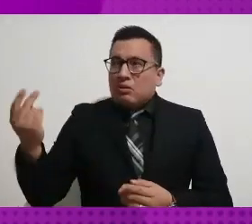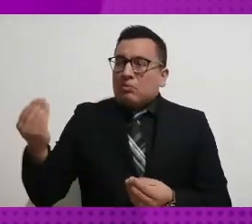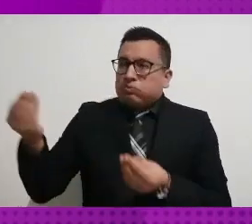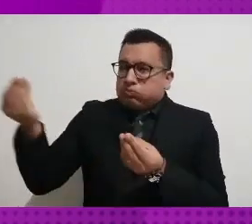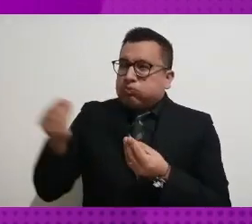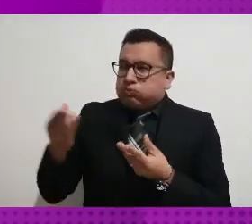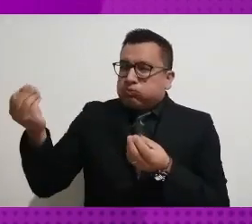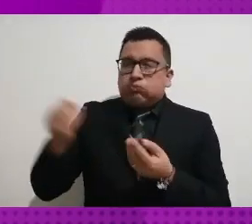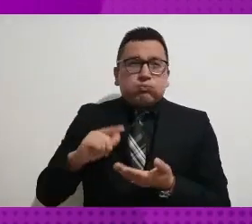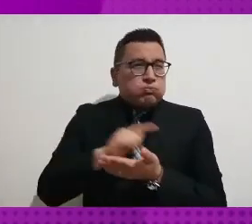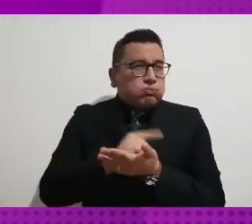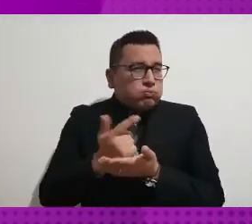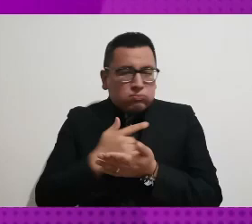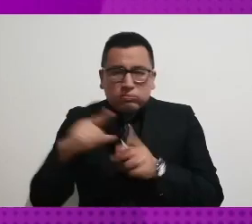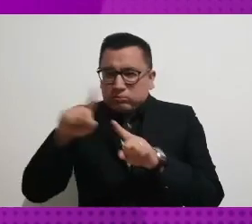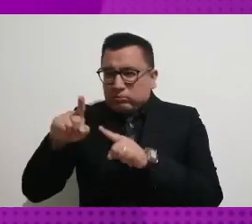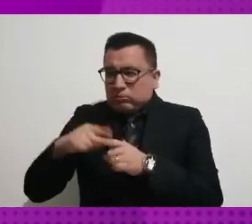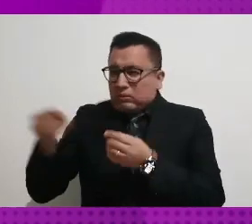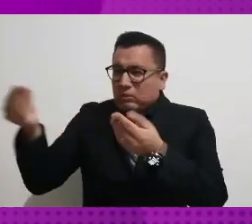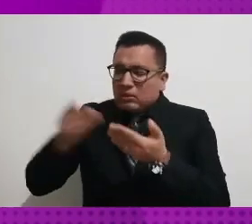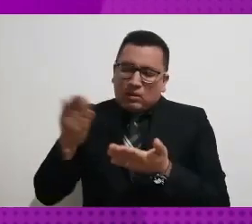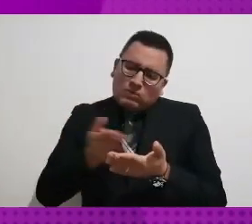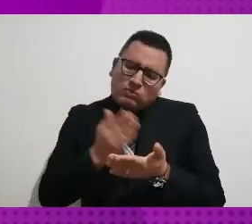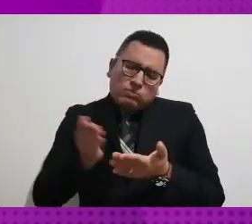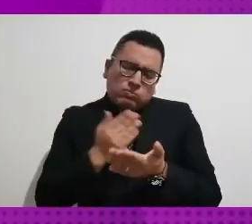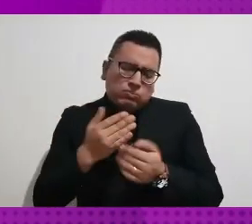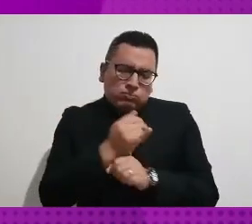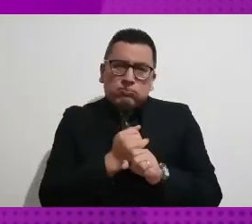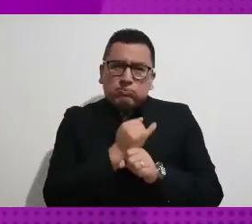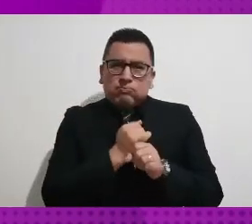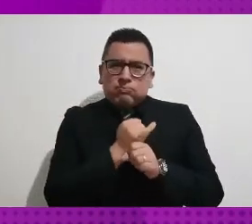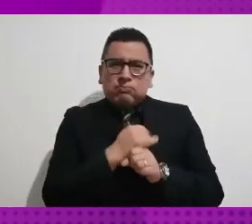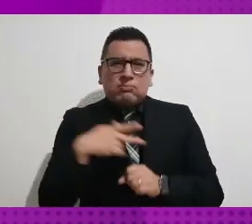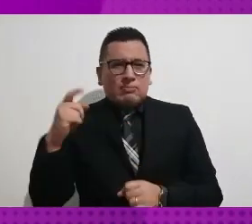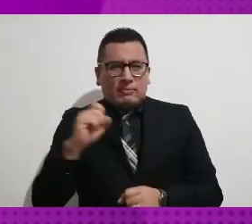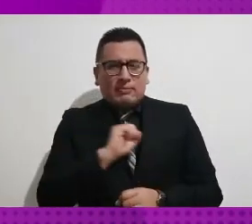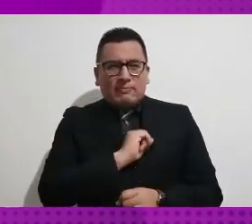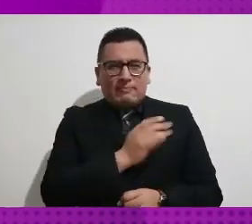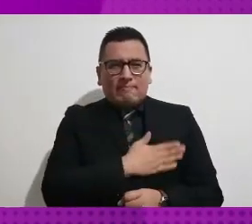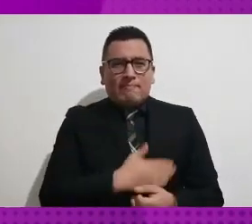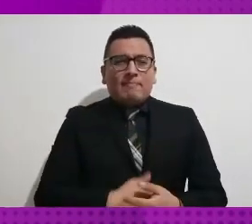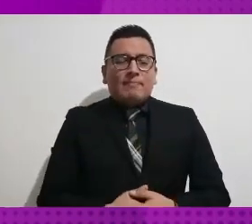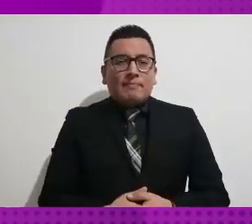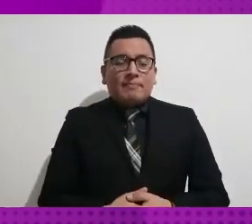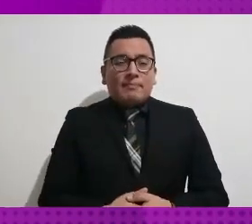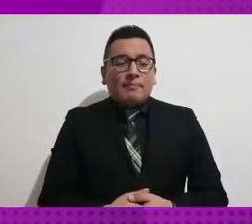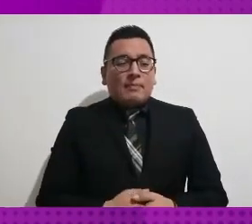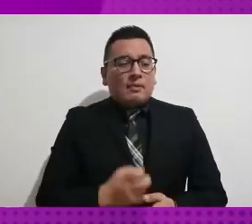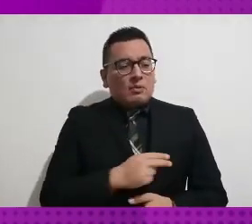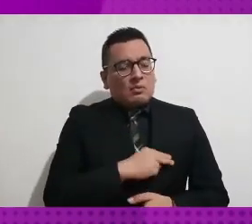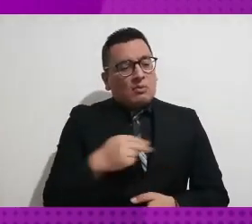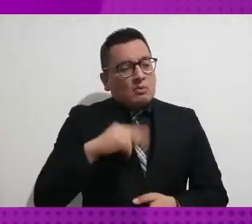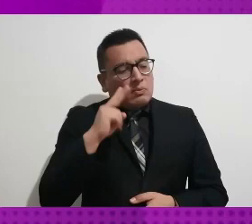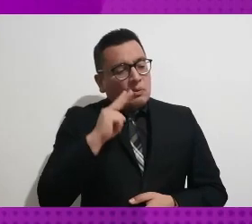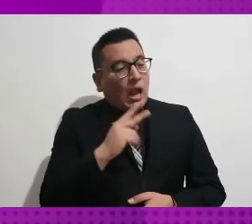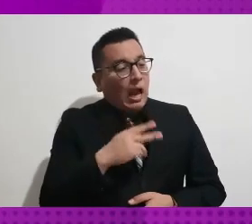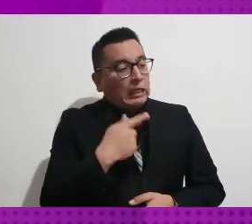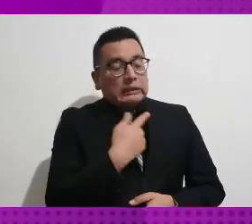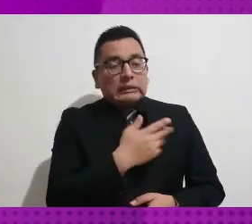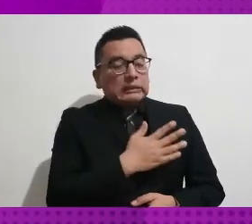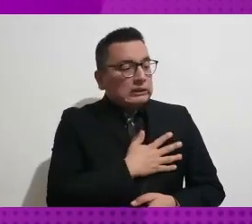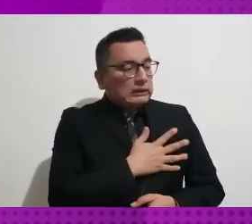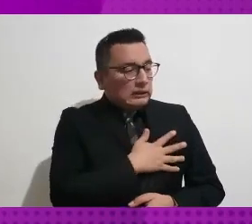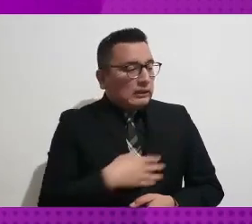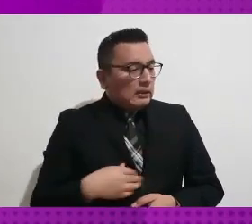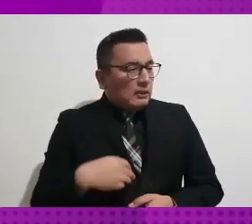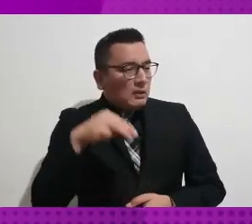literatura, con metodologías, en este caso españolas. Y vimos que Manolo iba bien y quisimos